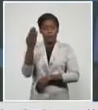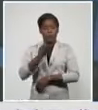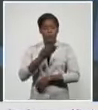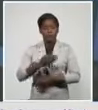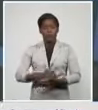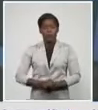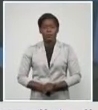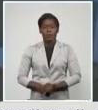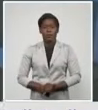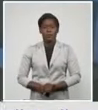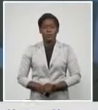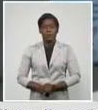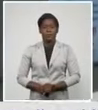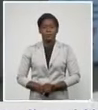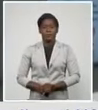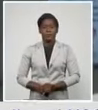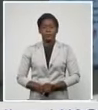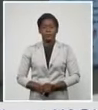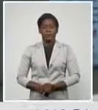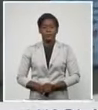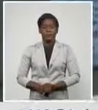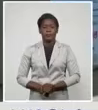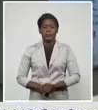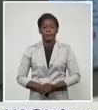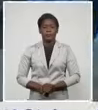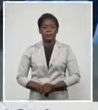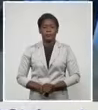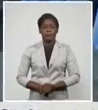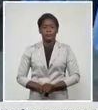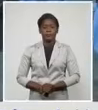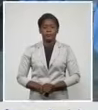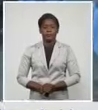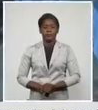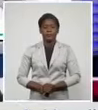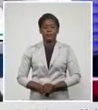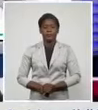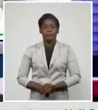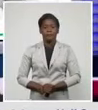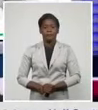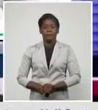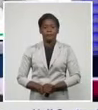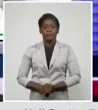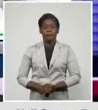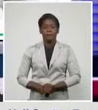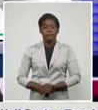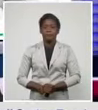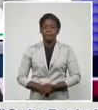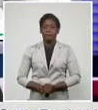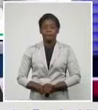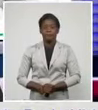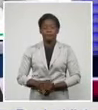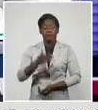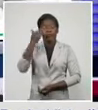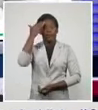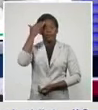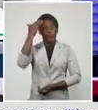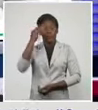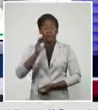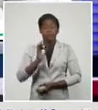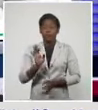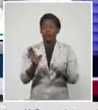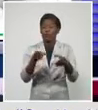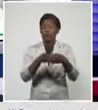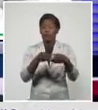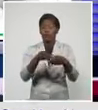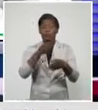Ernesto Martínez y Miguel Reyes, Sistema Informativo de la Televisión Cubana. Bueno, muchísimas gracias a nuestro